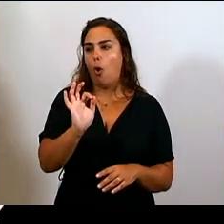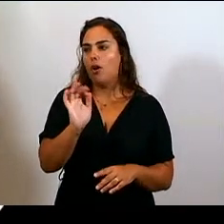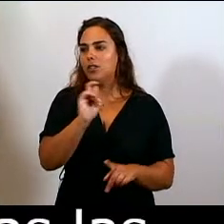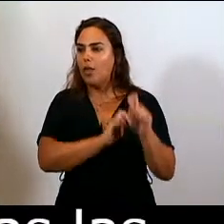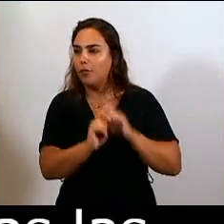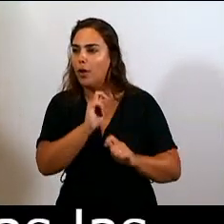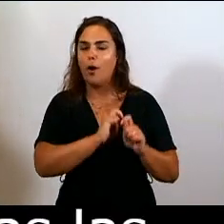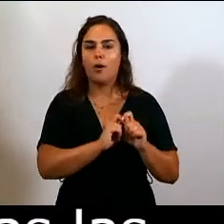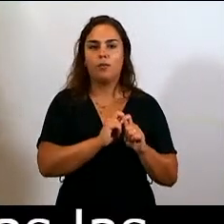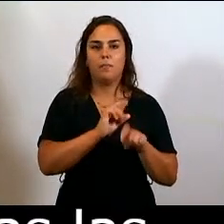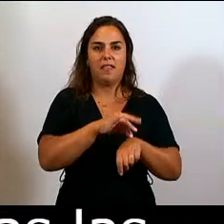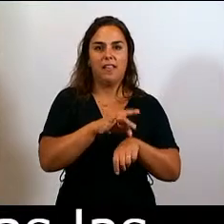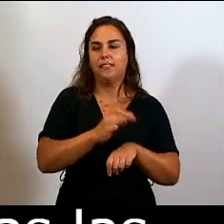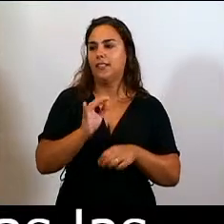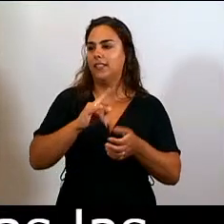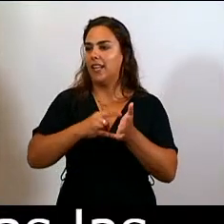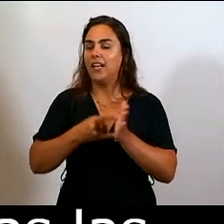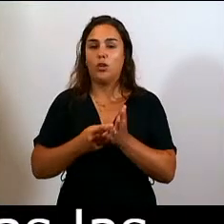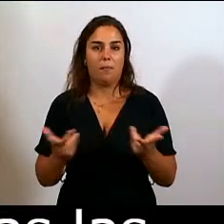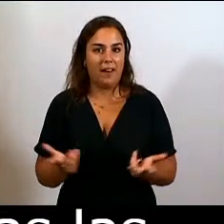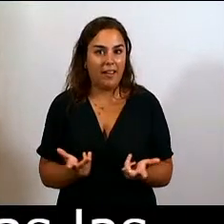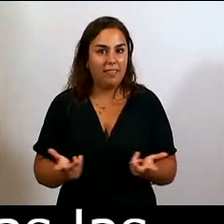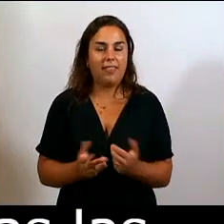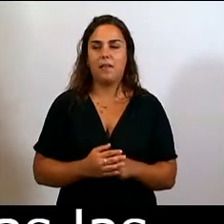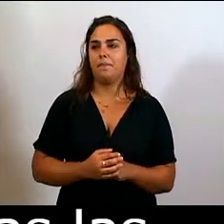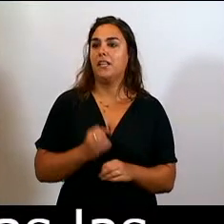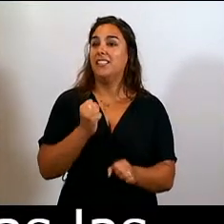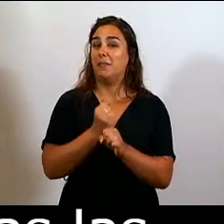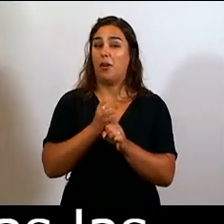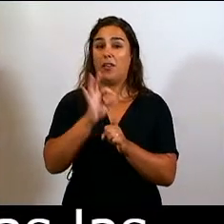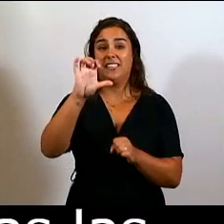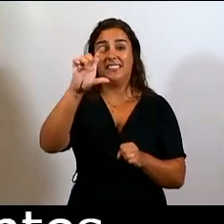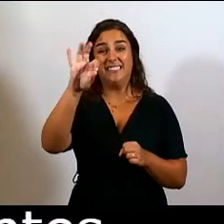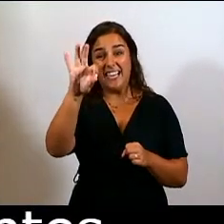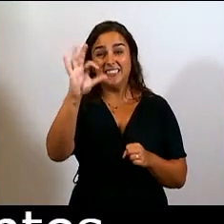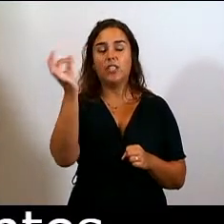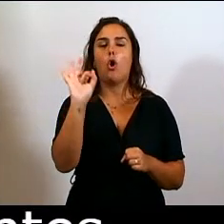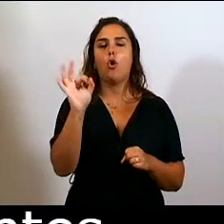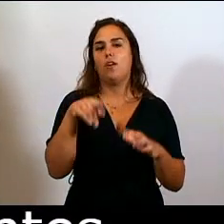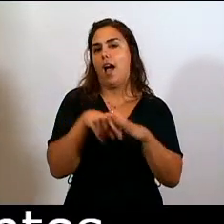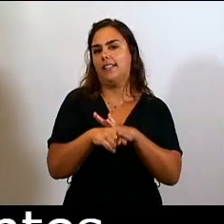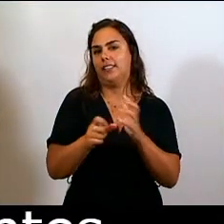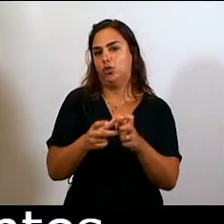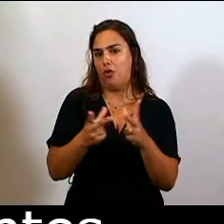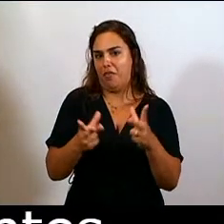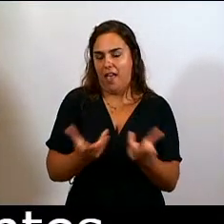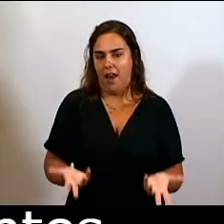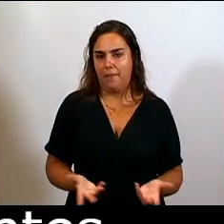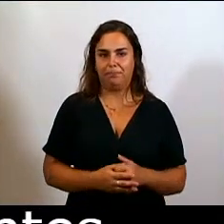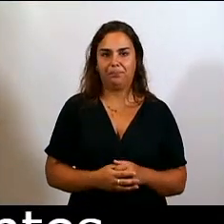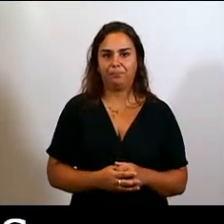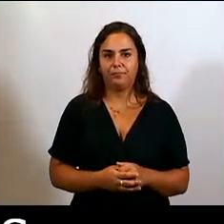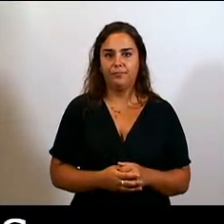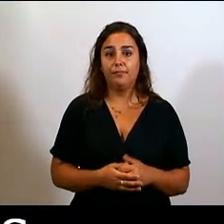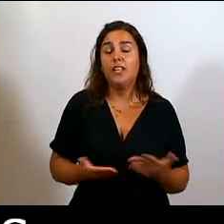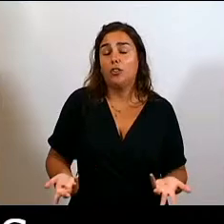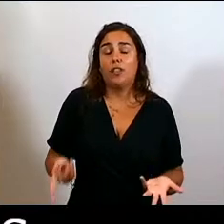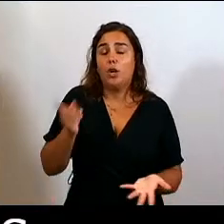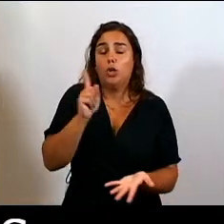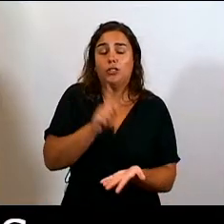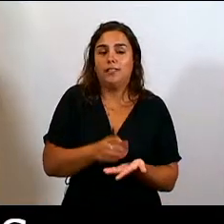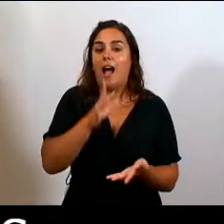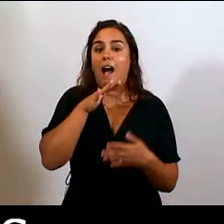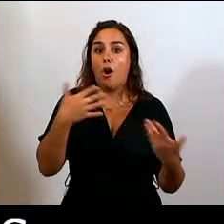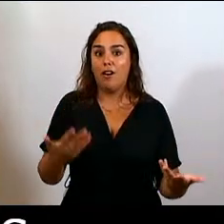pacientes, técnicos de emergencias, trabajadores del SES y agentes sociales. El nuevo pliego ha